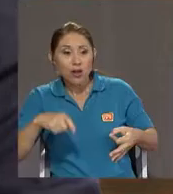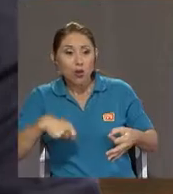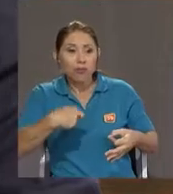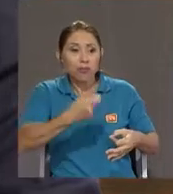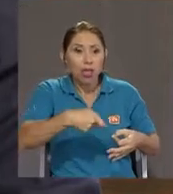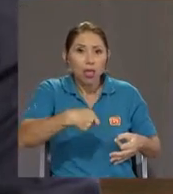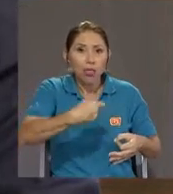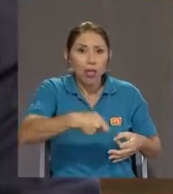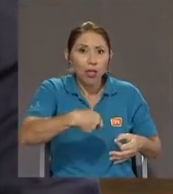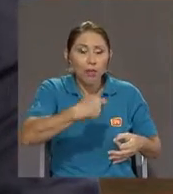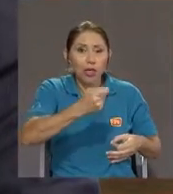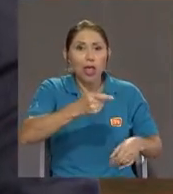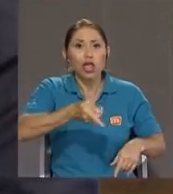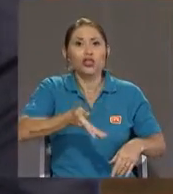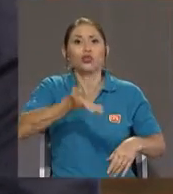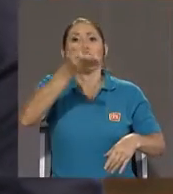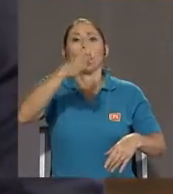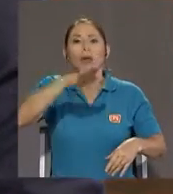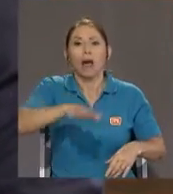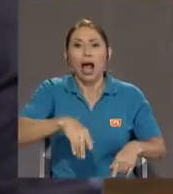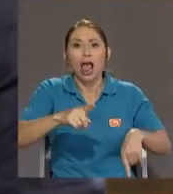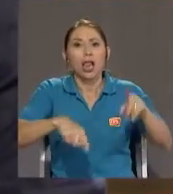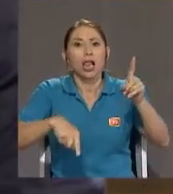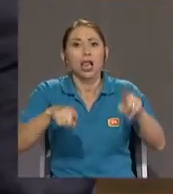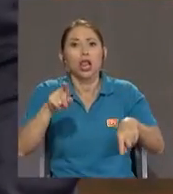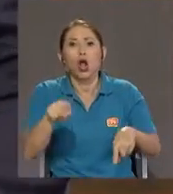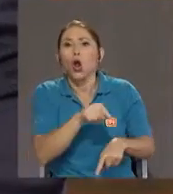parezca, ¿verdad?